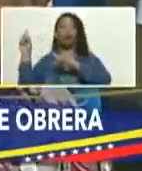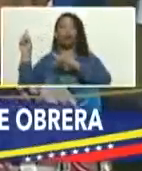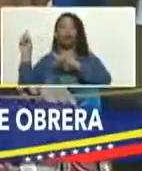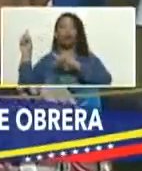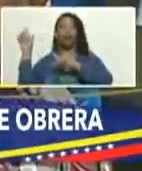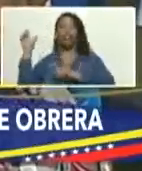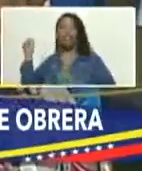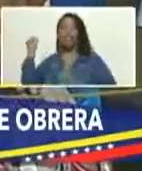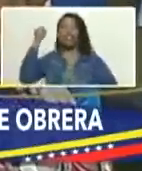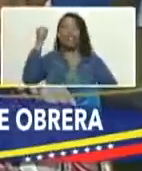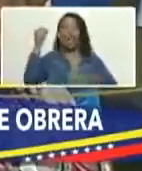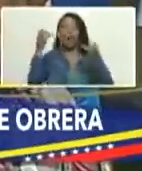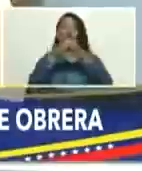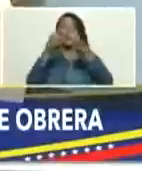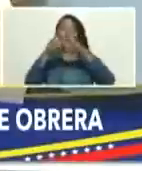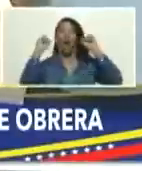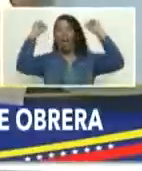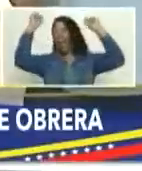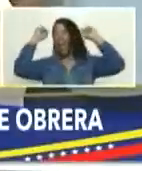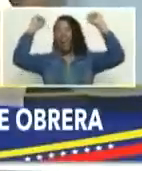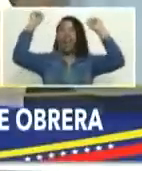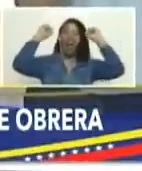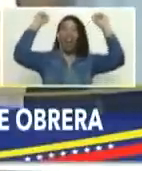su barra.